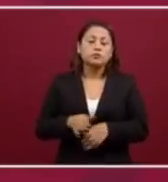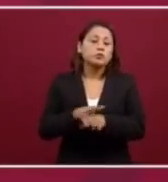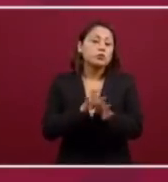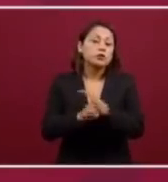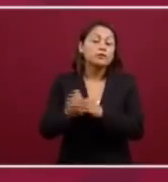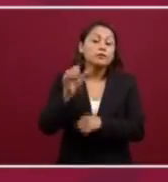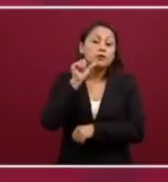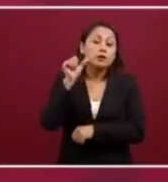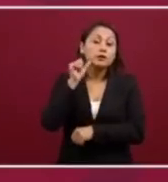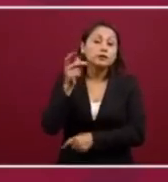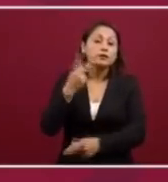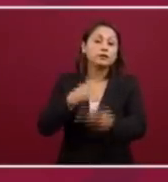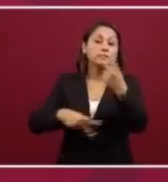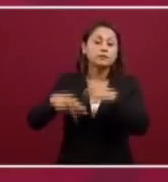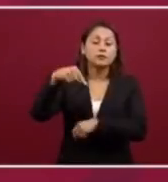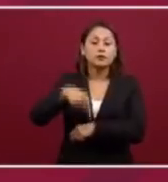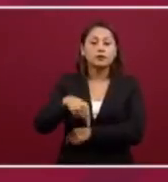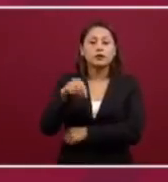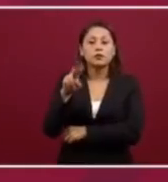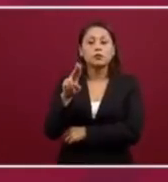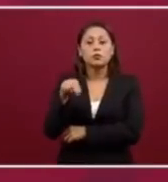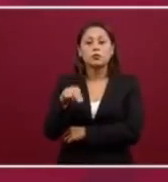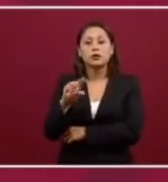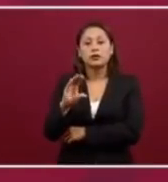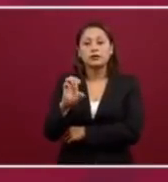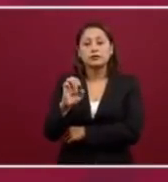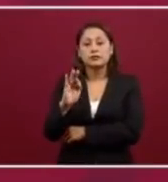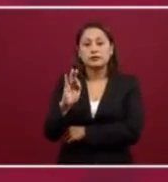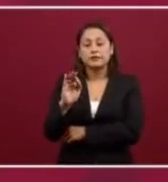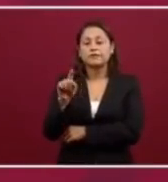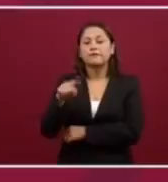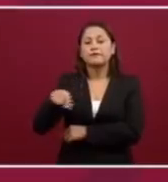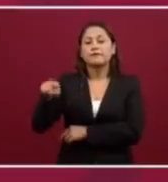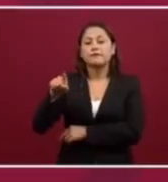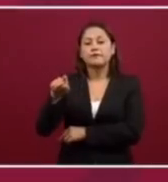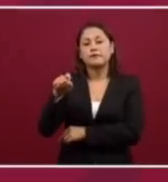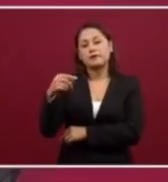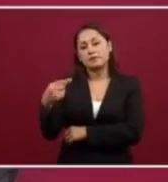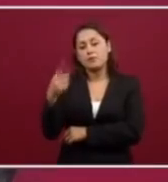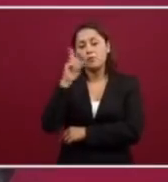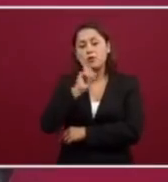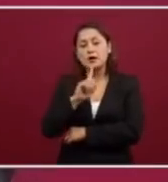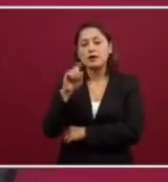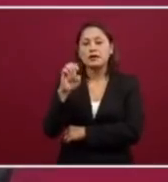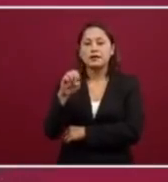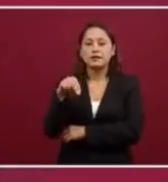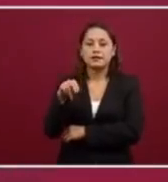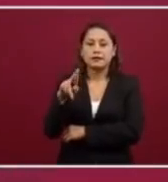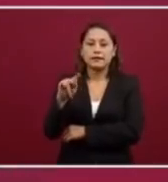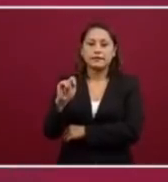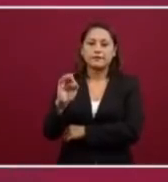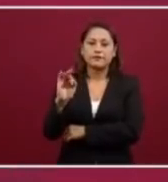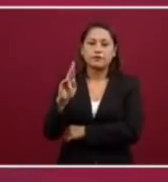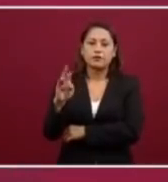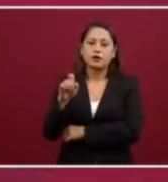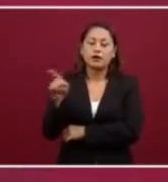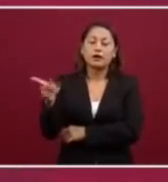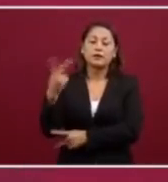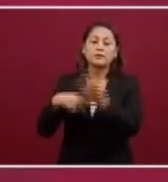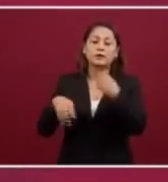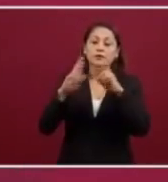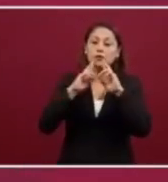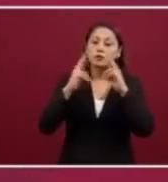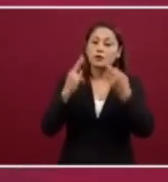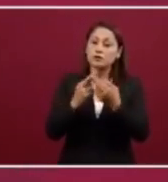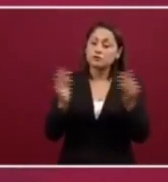aquí UNICEF, la titular de UNICEF, Henrietta Fore, tuvo reunión con el presidente de la